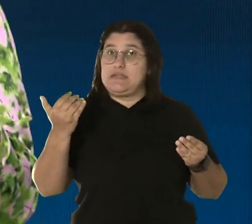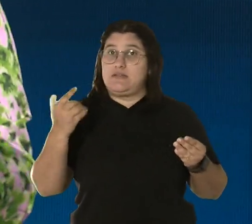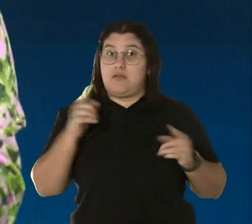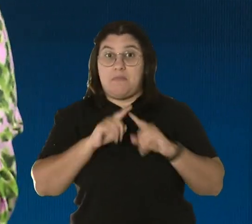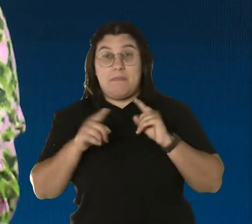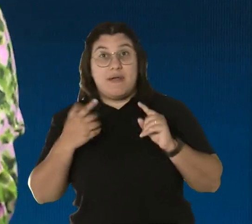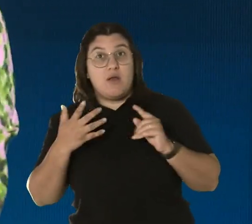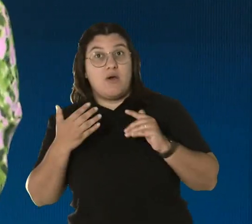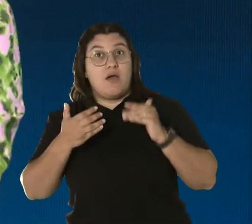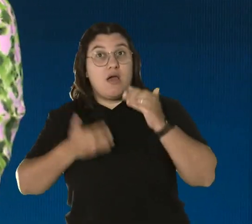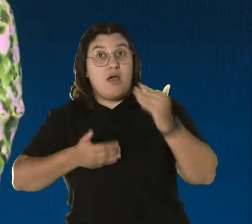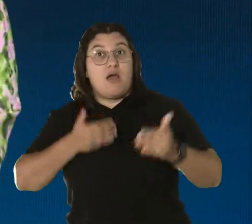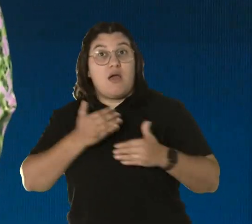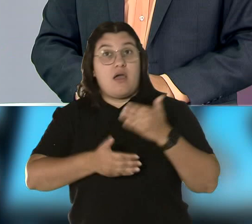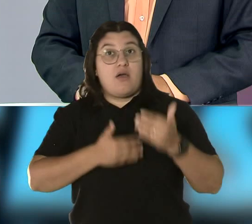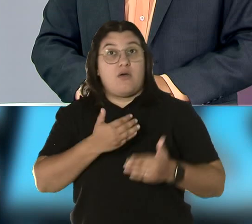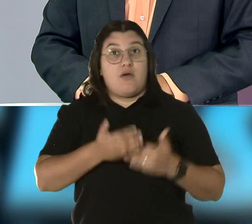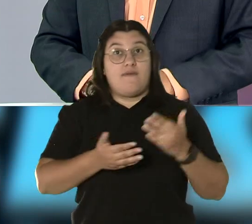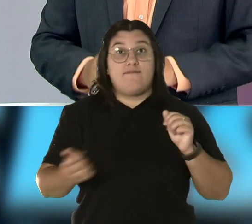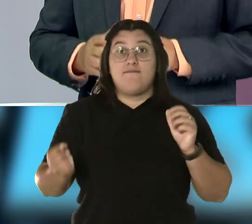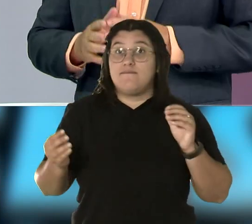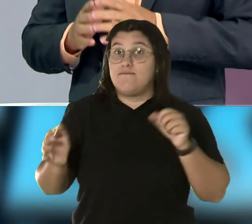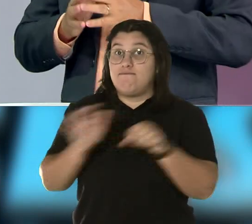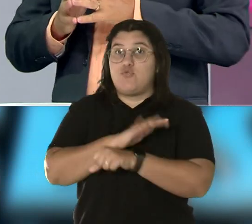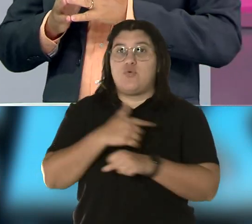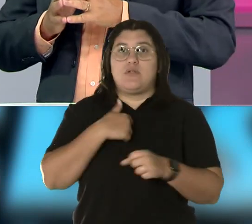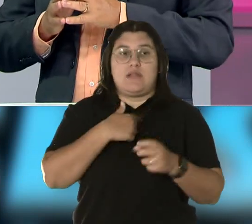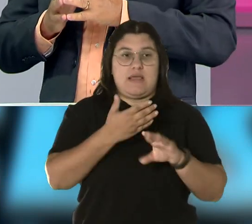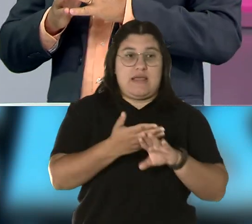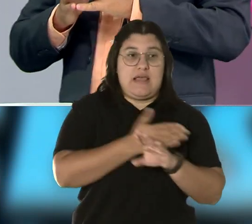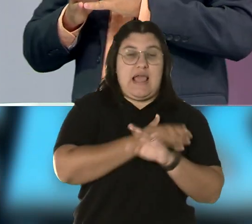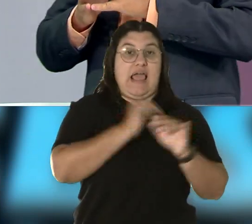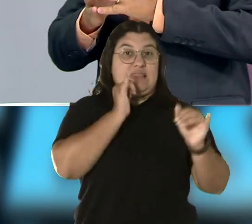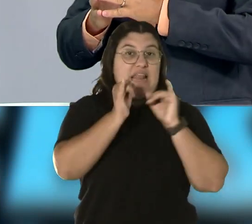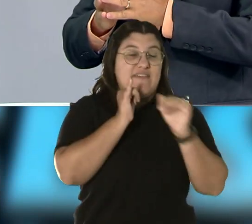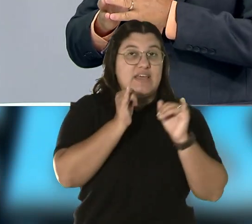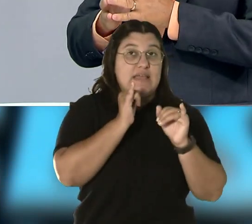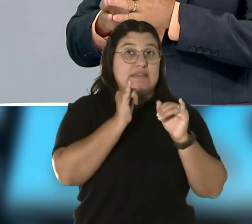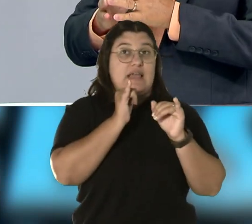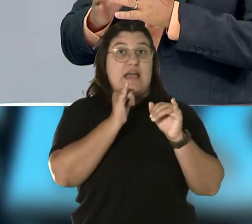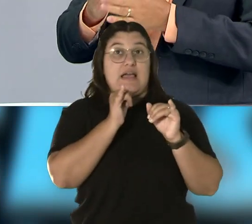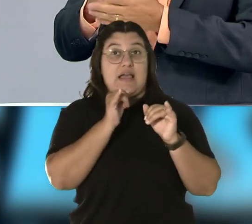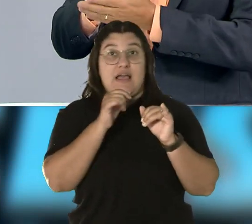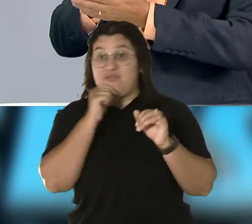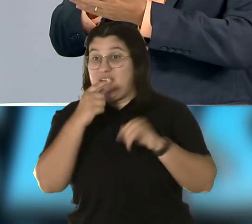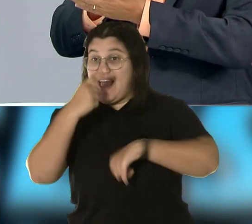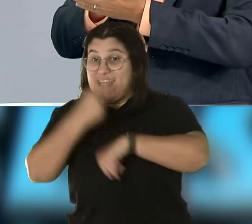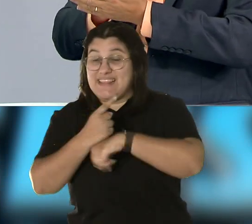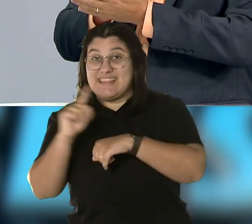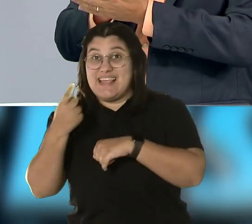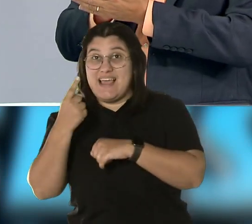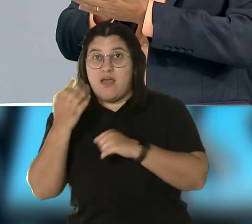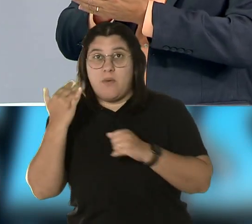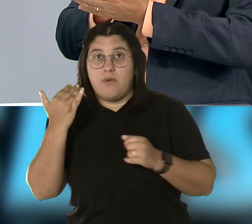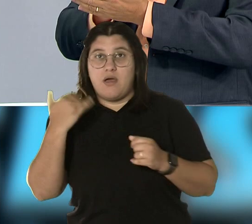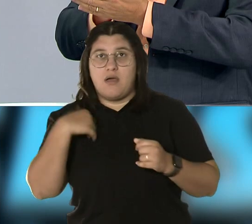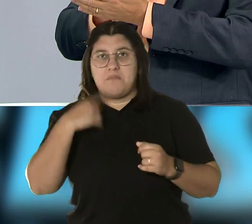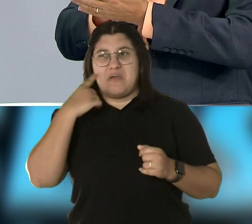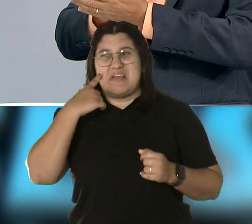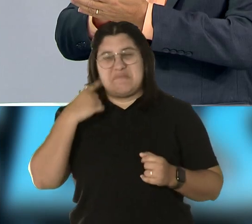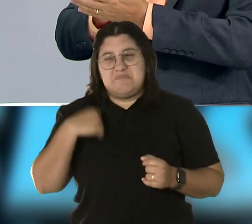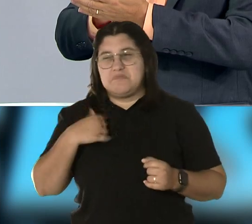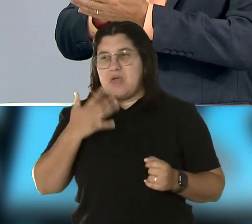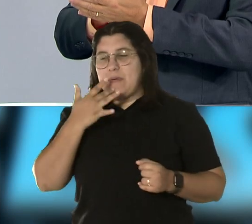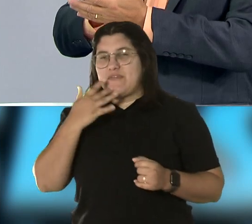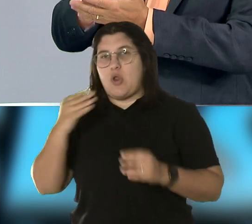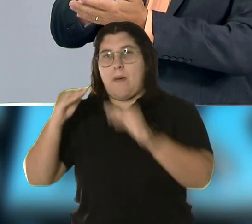pasó por un proceso y un ciclo completo de preselección, de entrevista, y no llega el primer día de trabajo porque se le ocurrió en que quería ganar